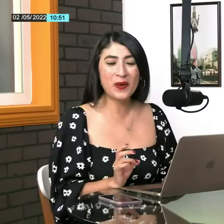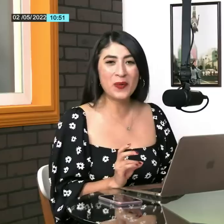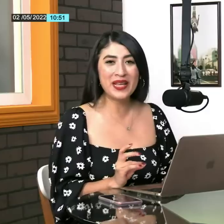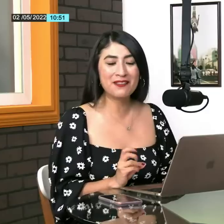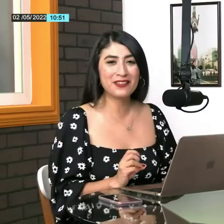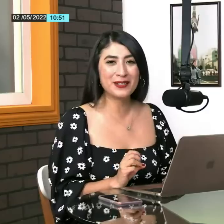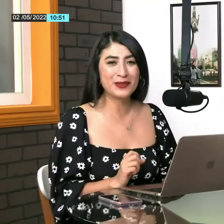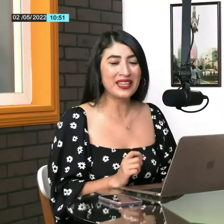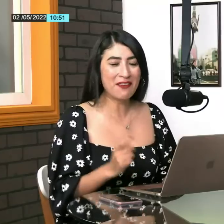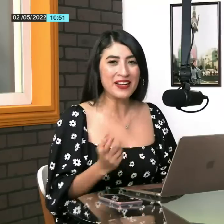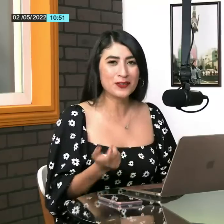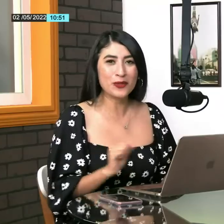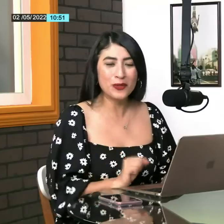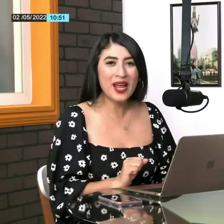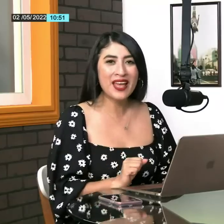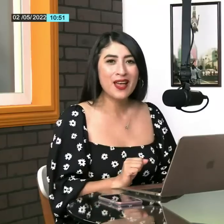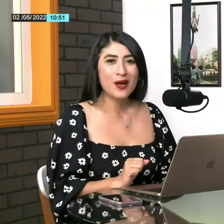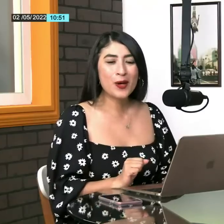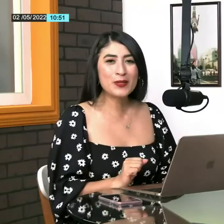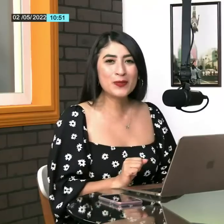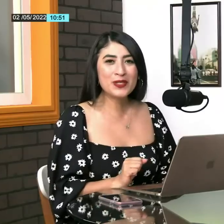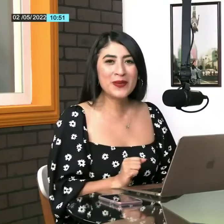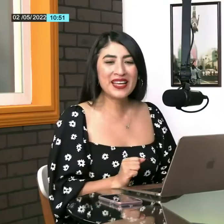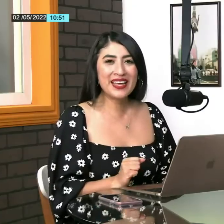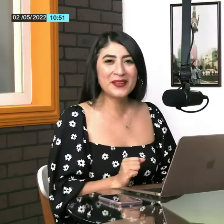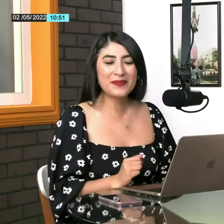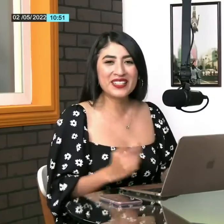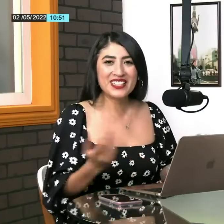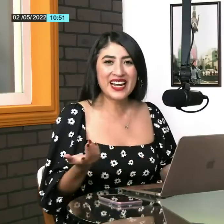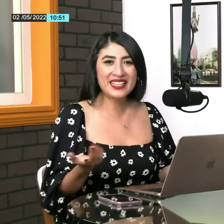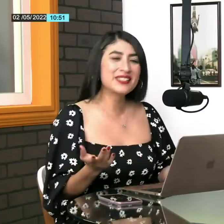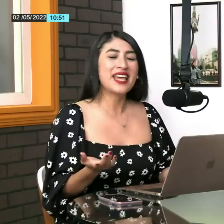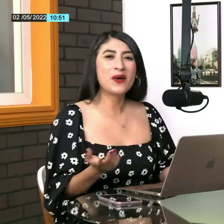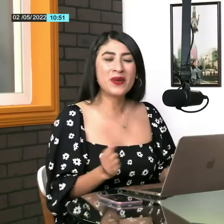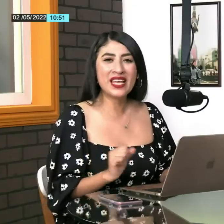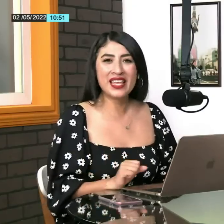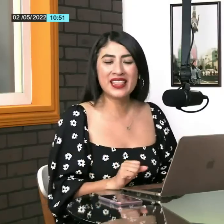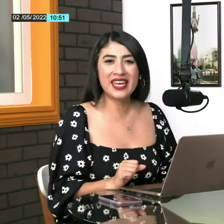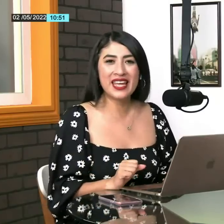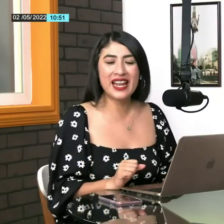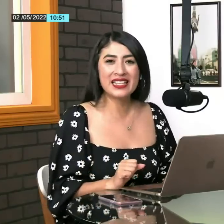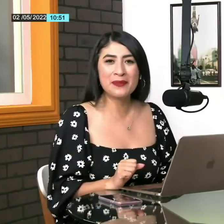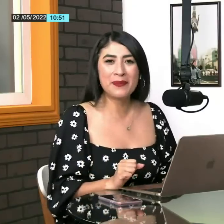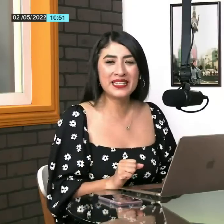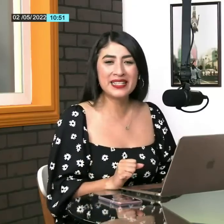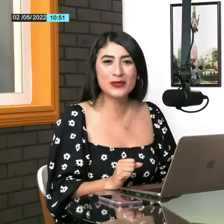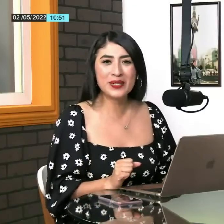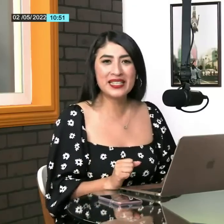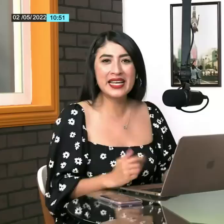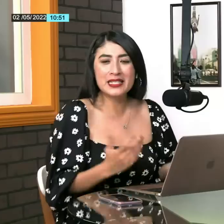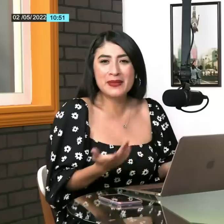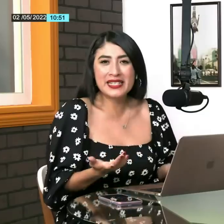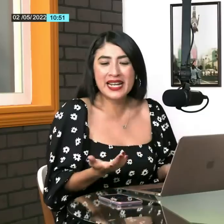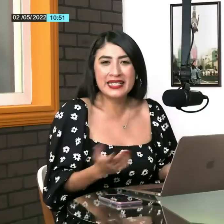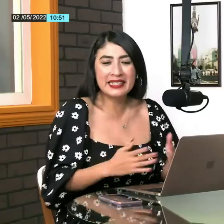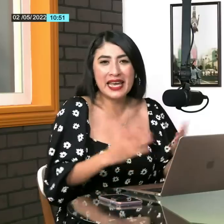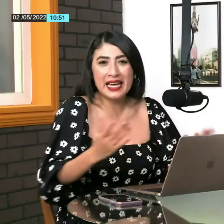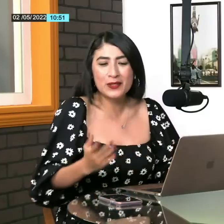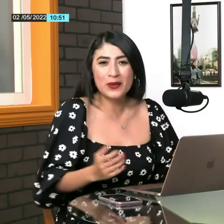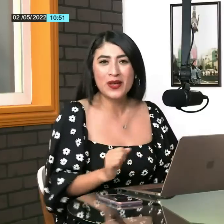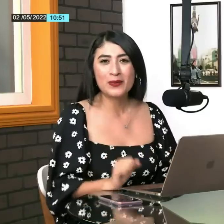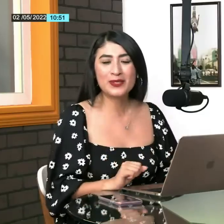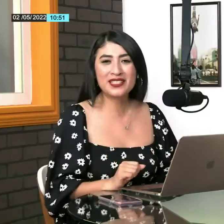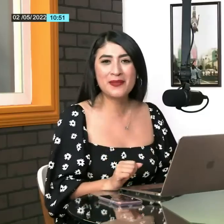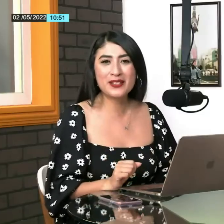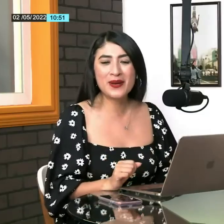obra de infraestructura como es posible que scarlett sea una de las empresas turísticas más grandes que ha